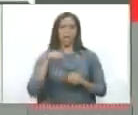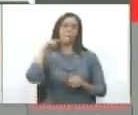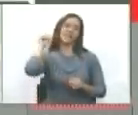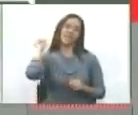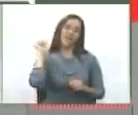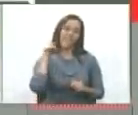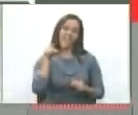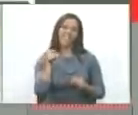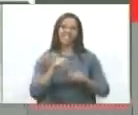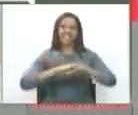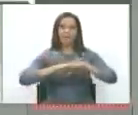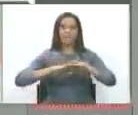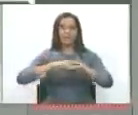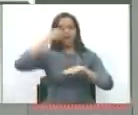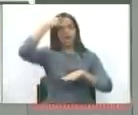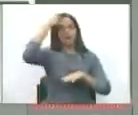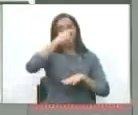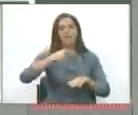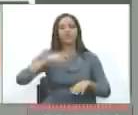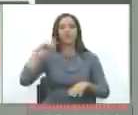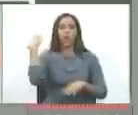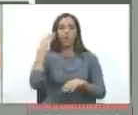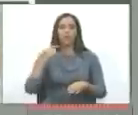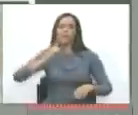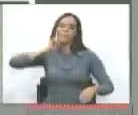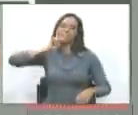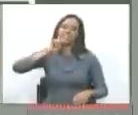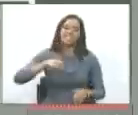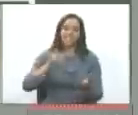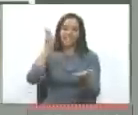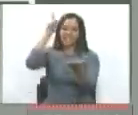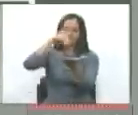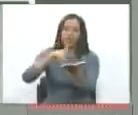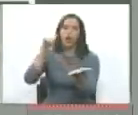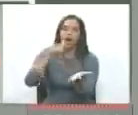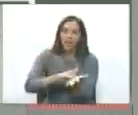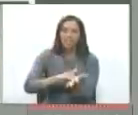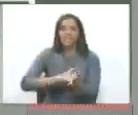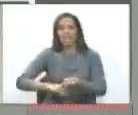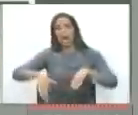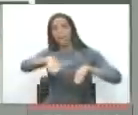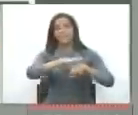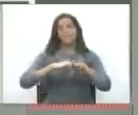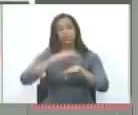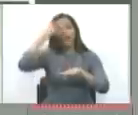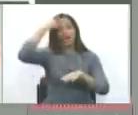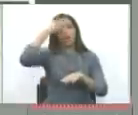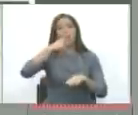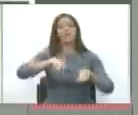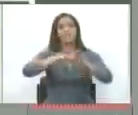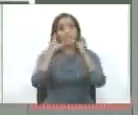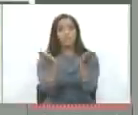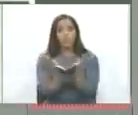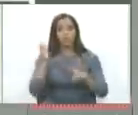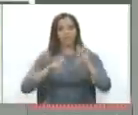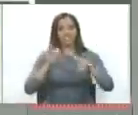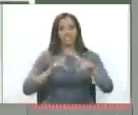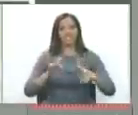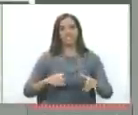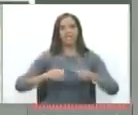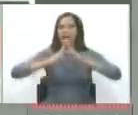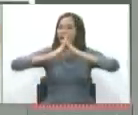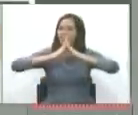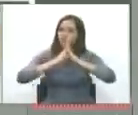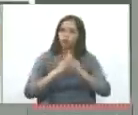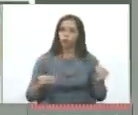perdón al pueblo de Colombia por las mentiras que llevó a Nueva York. Y le pida perdón a los pueblos del mundo, al secretario general Antonio Guterres. Y